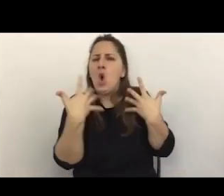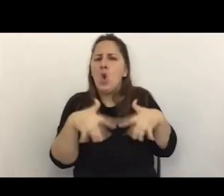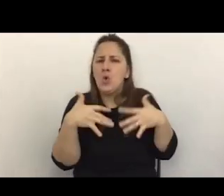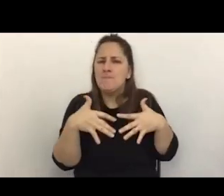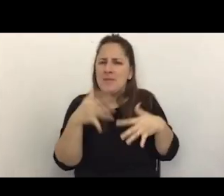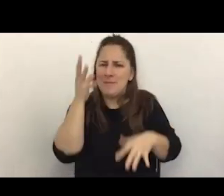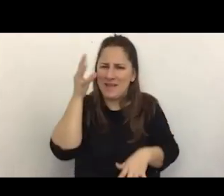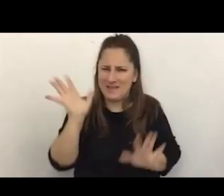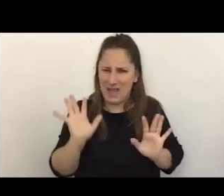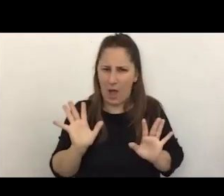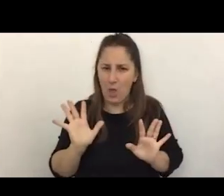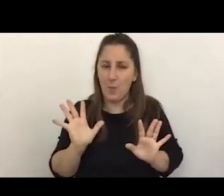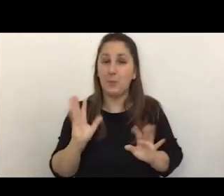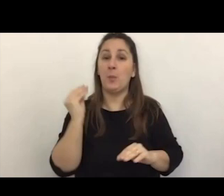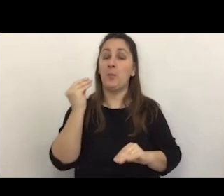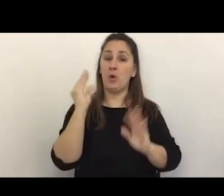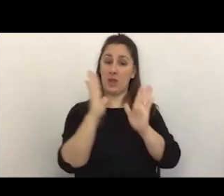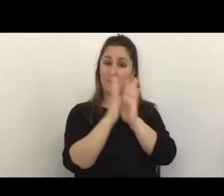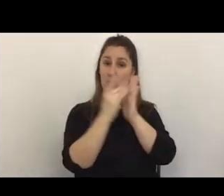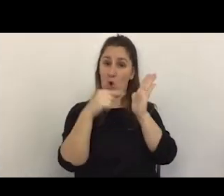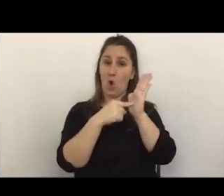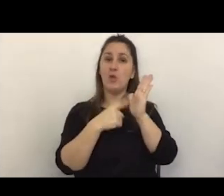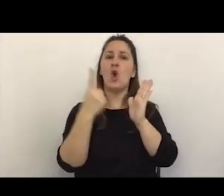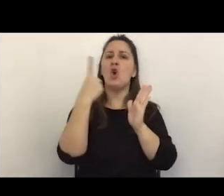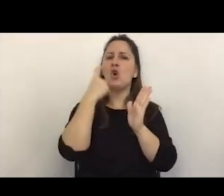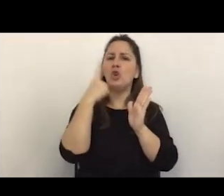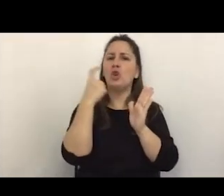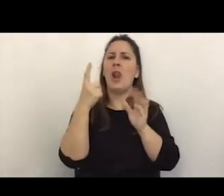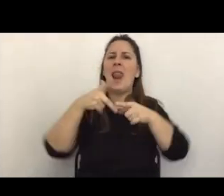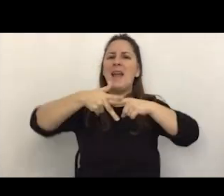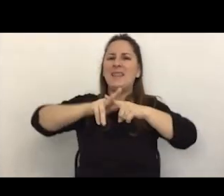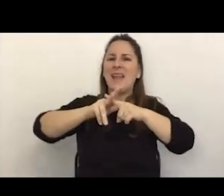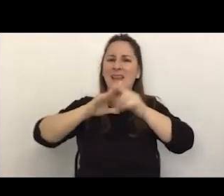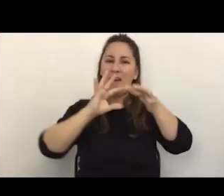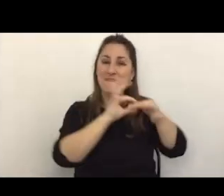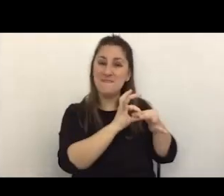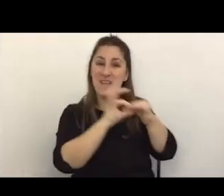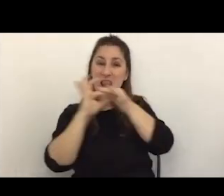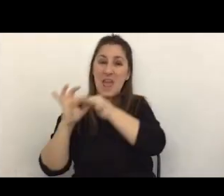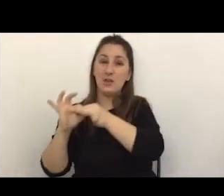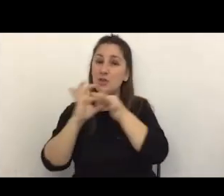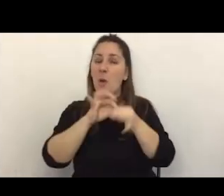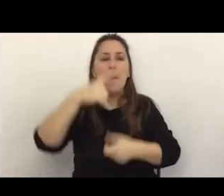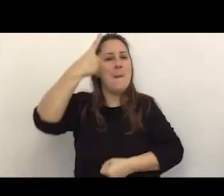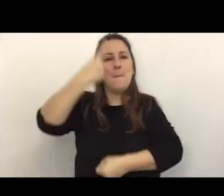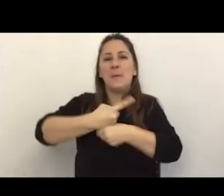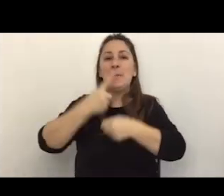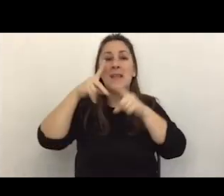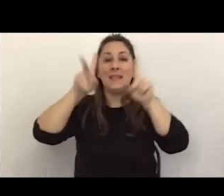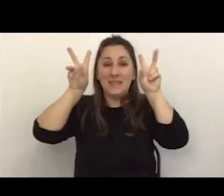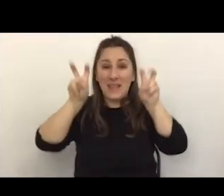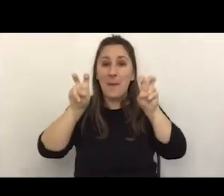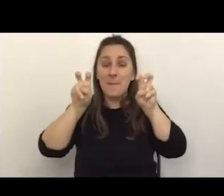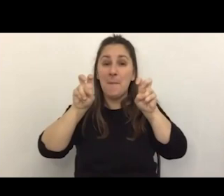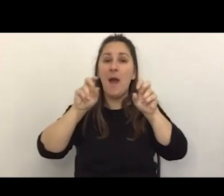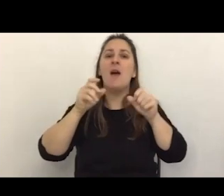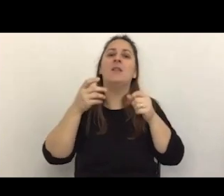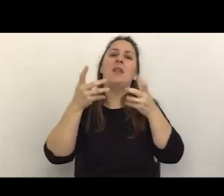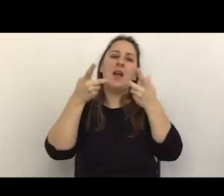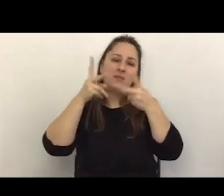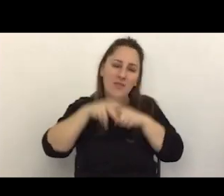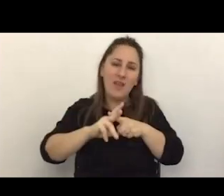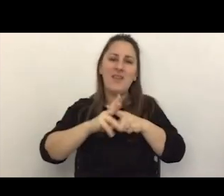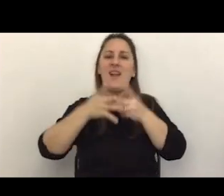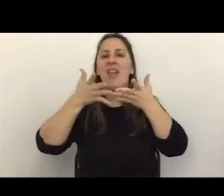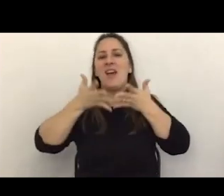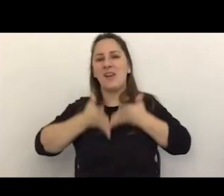Porque cuando el código regula las técnicas filiatorias, el primer tema que trata es las técnicas de reproducción humana asistida. En realidad, en